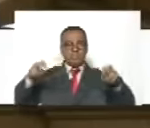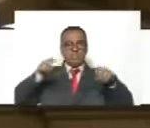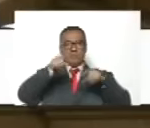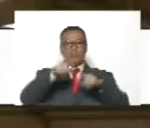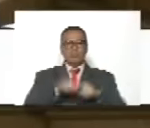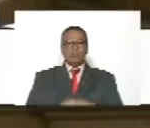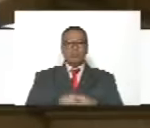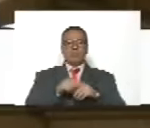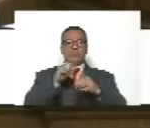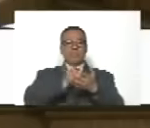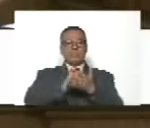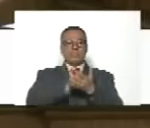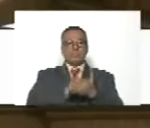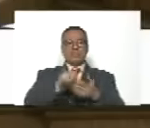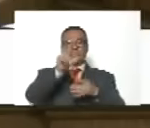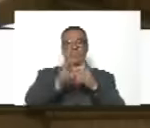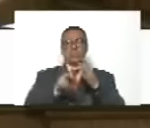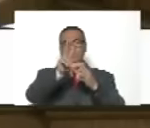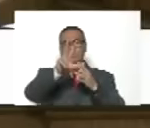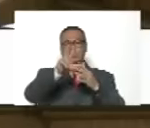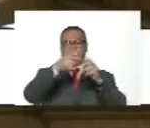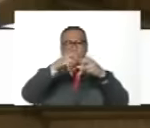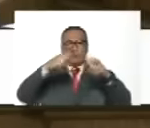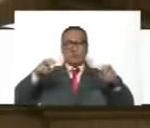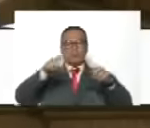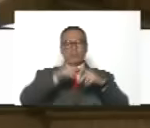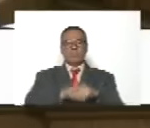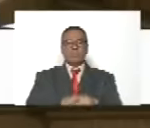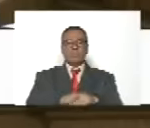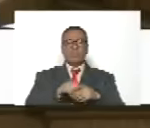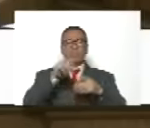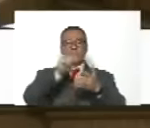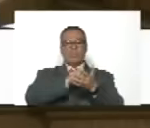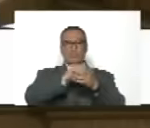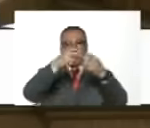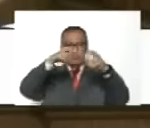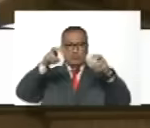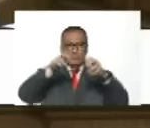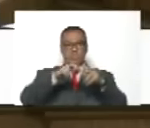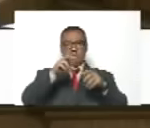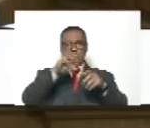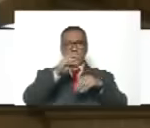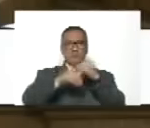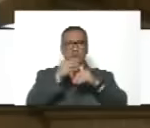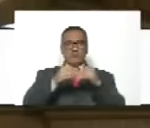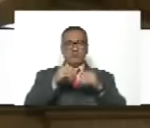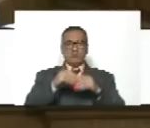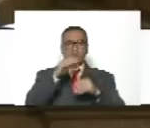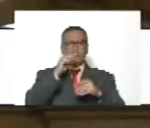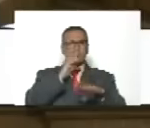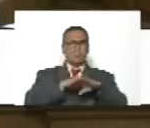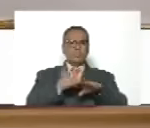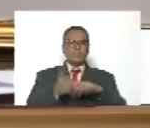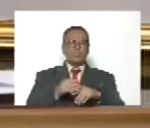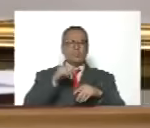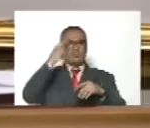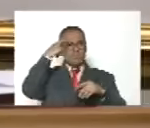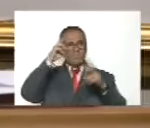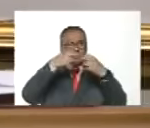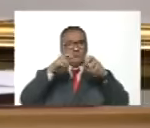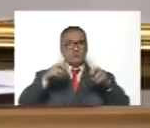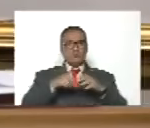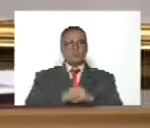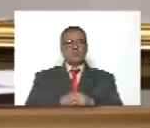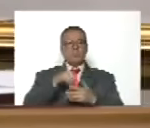será el epígrafe del artículo 3, quedando redactado en los siguientes términos. Epígrafe, finalidad. Es todo, presidente. En consideración el